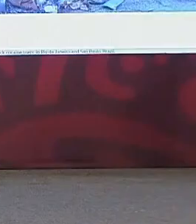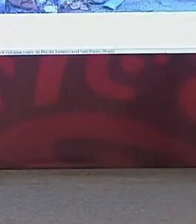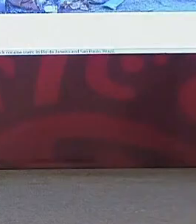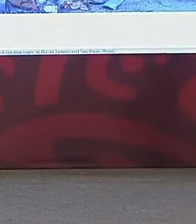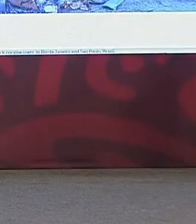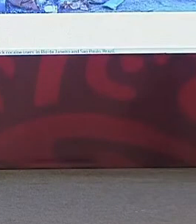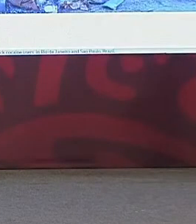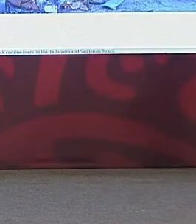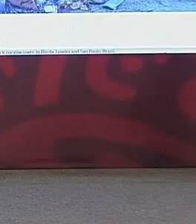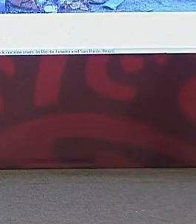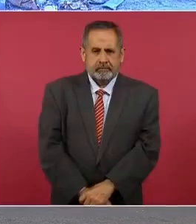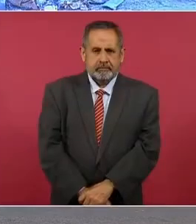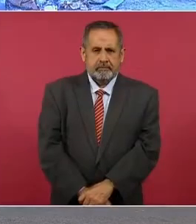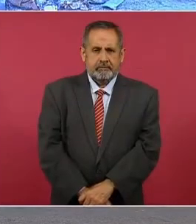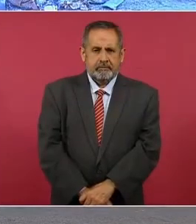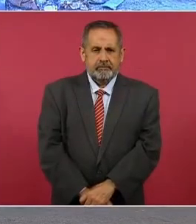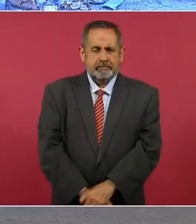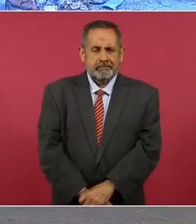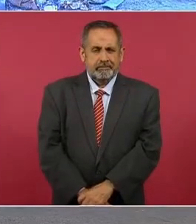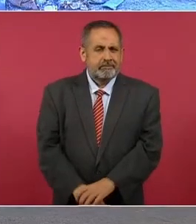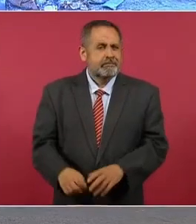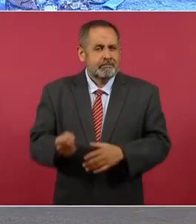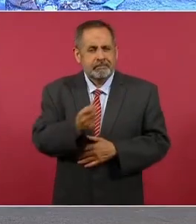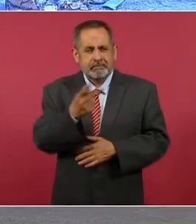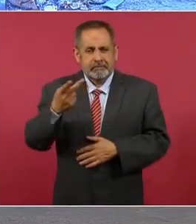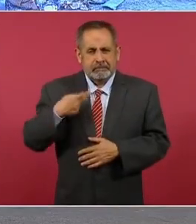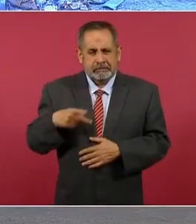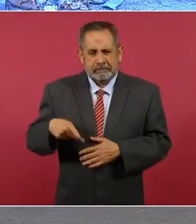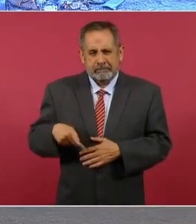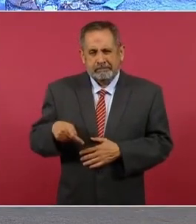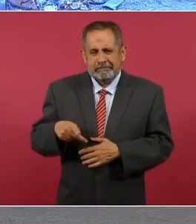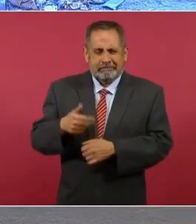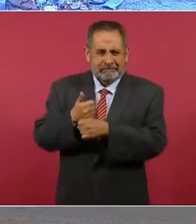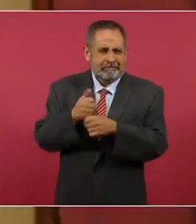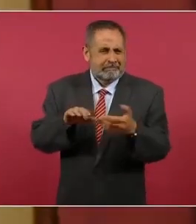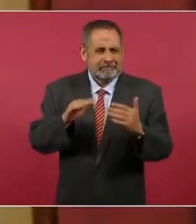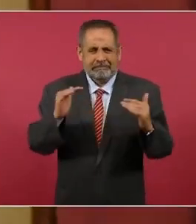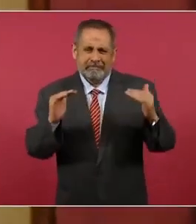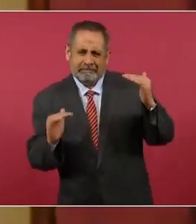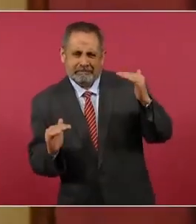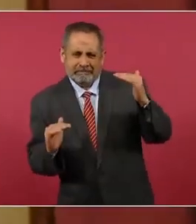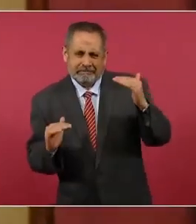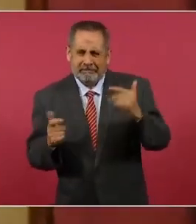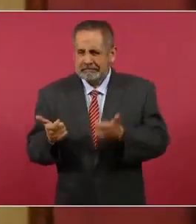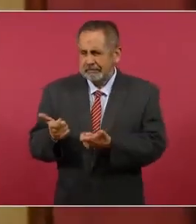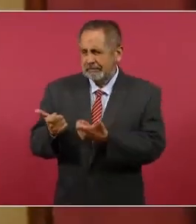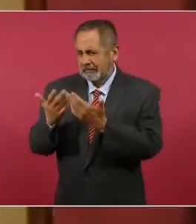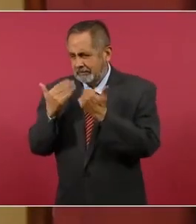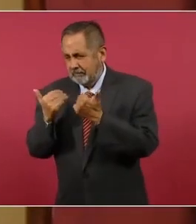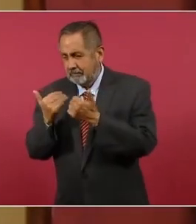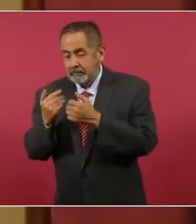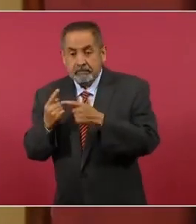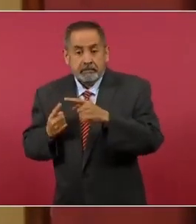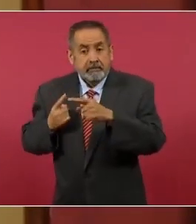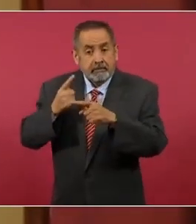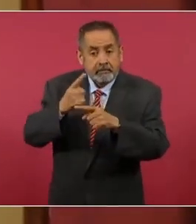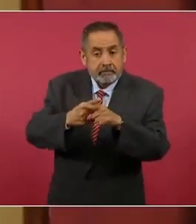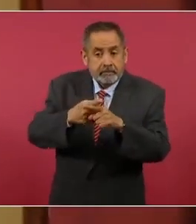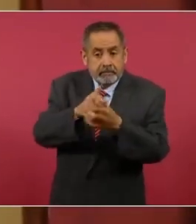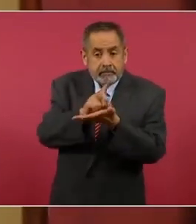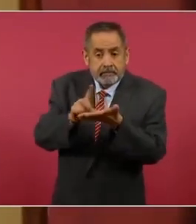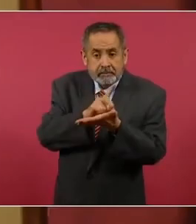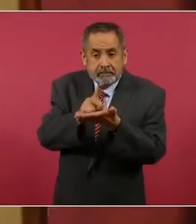de la persona adicta que, si ya tenía graves y grandes carencias sociales y económicas, termina aún